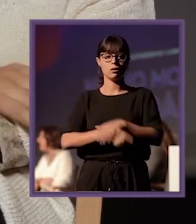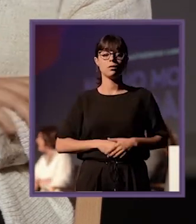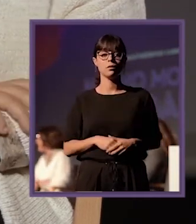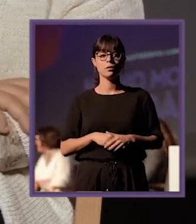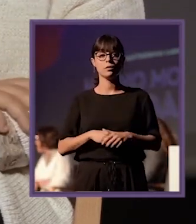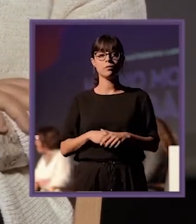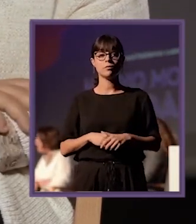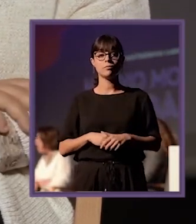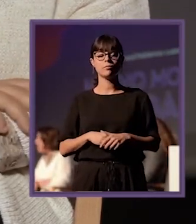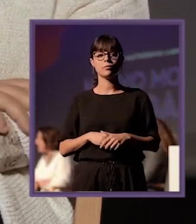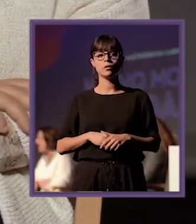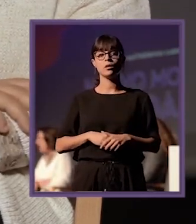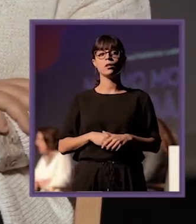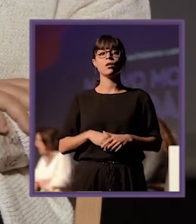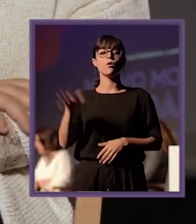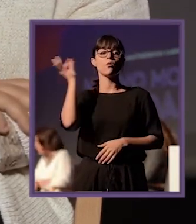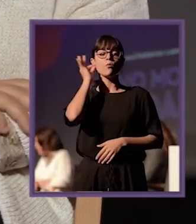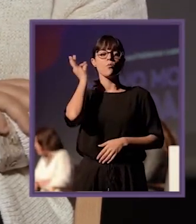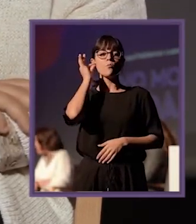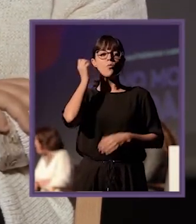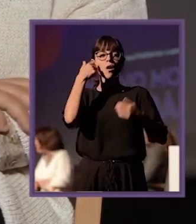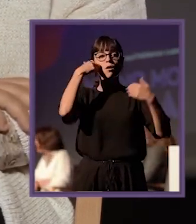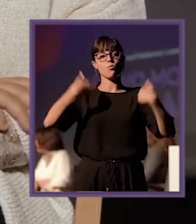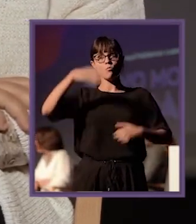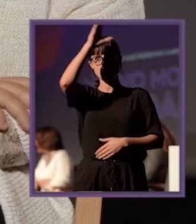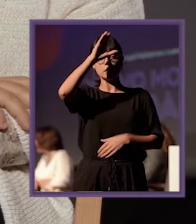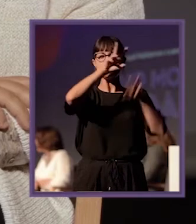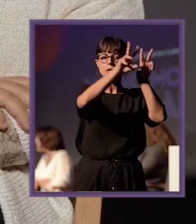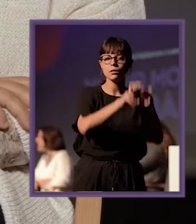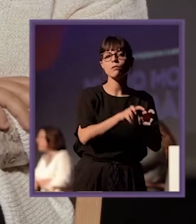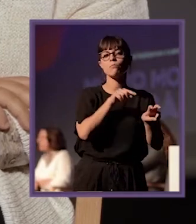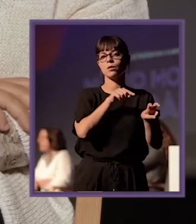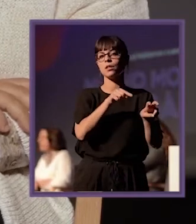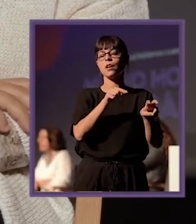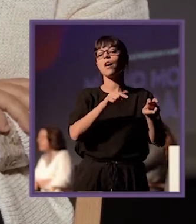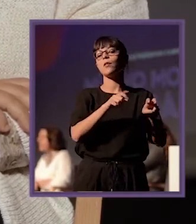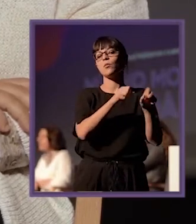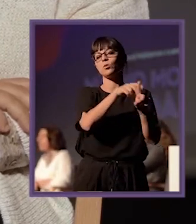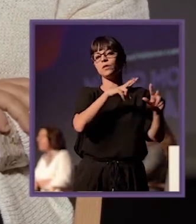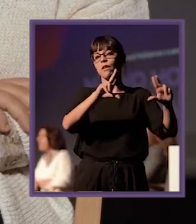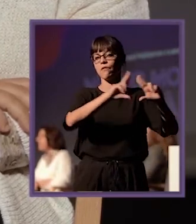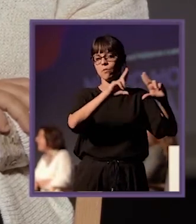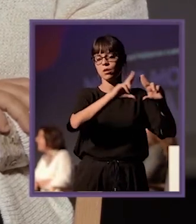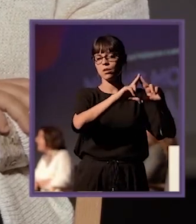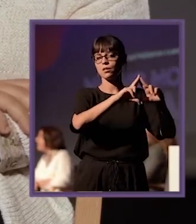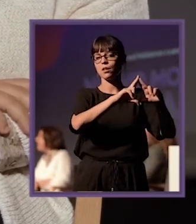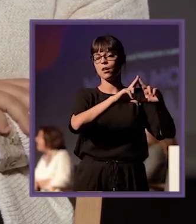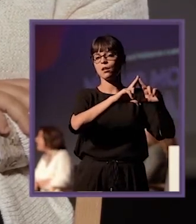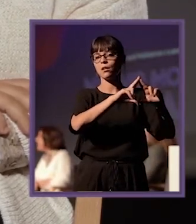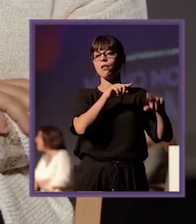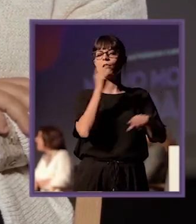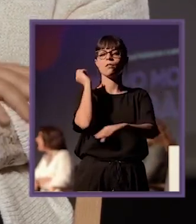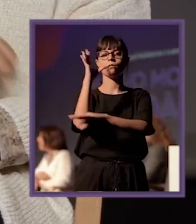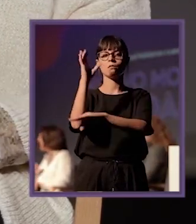Margaret Mead, que es una antropóloga feminista para mi inspiración y para otras muchas personas, en una de sus conferencias